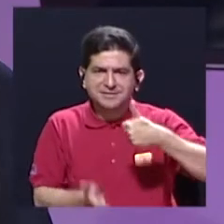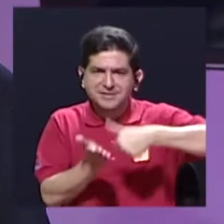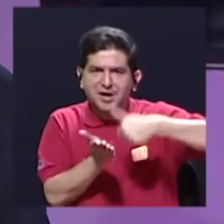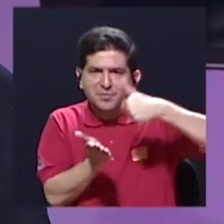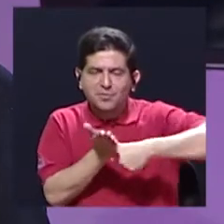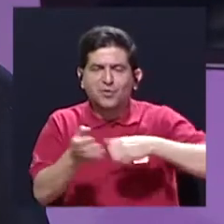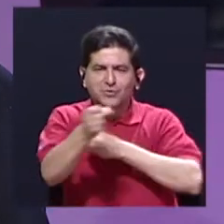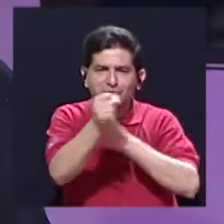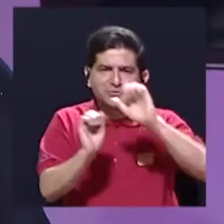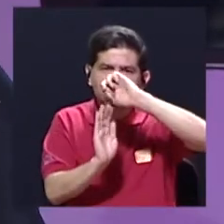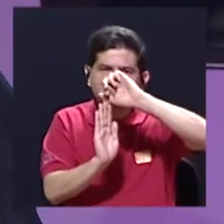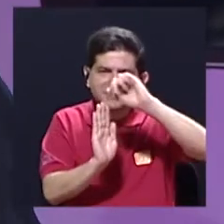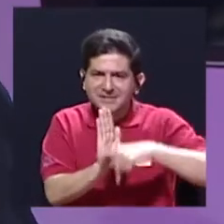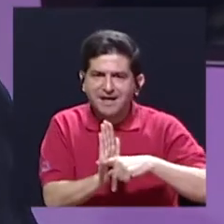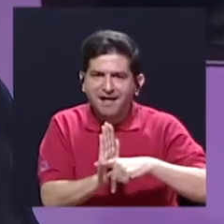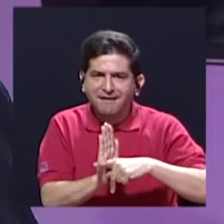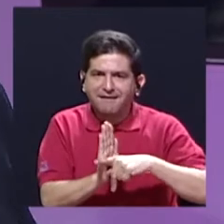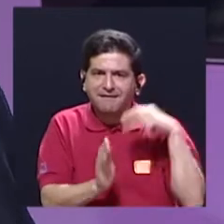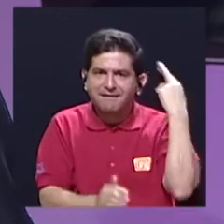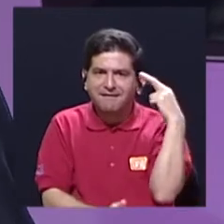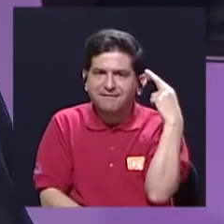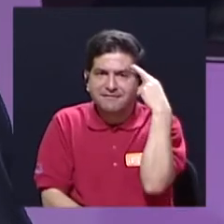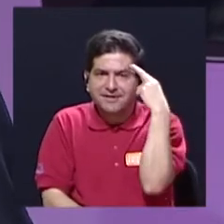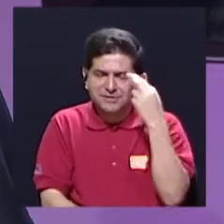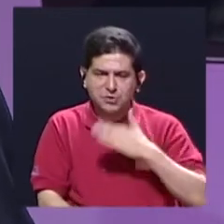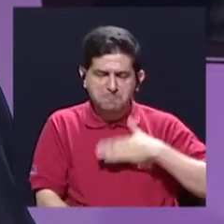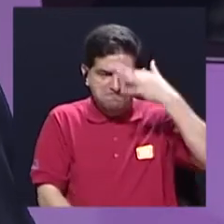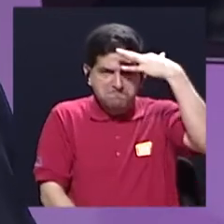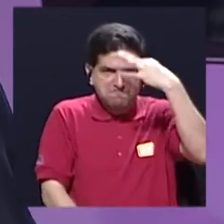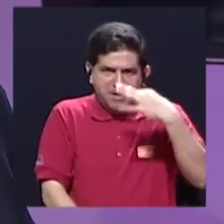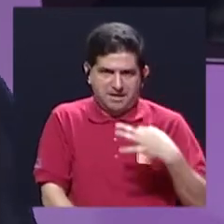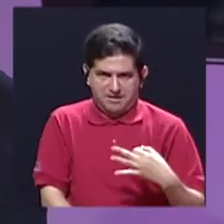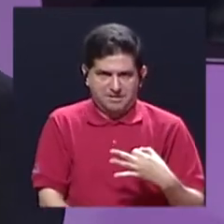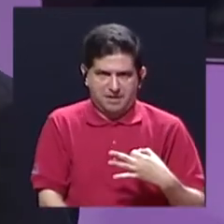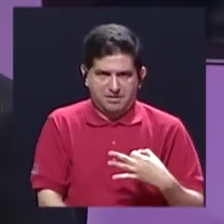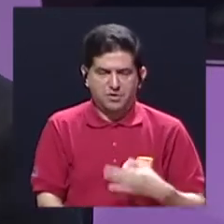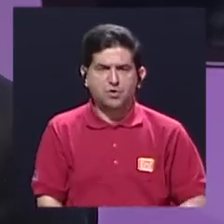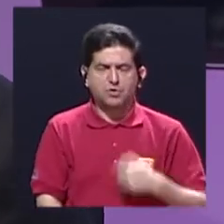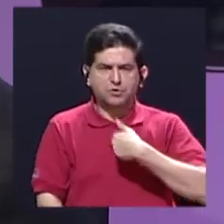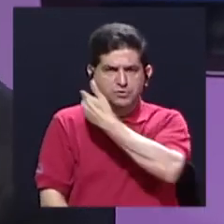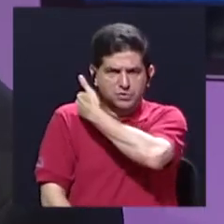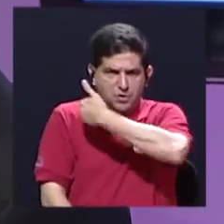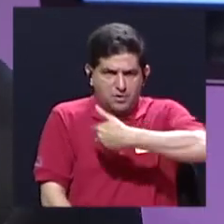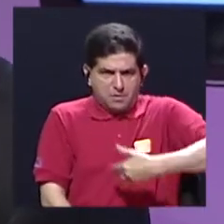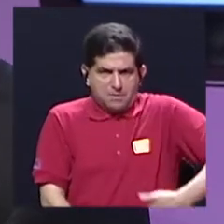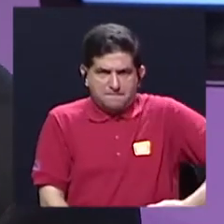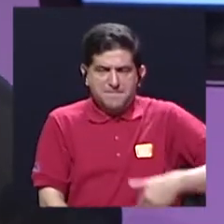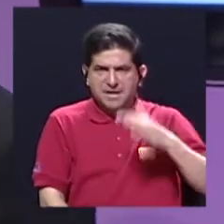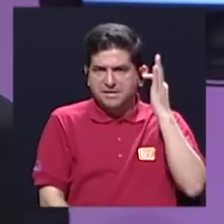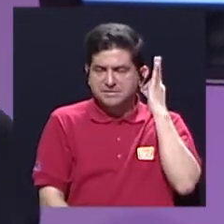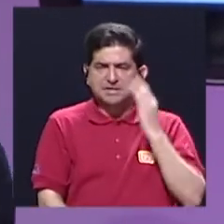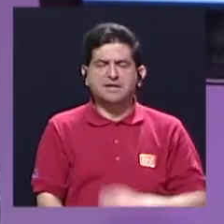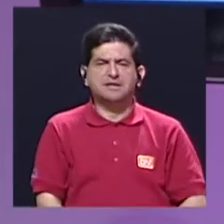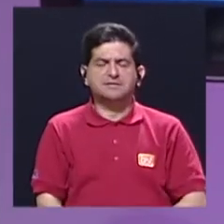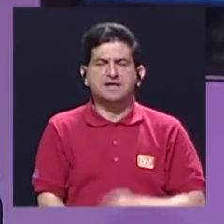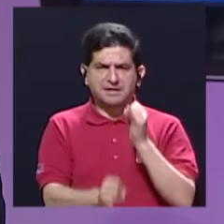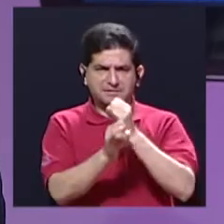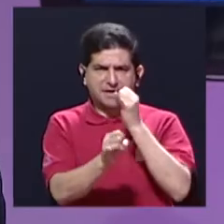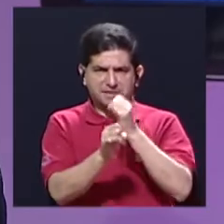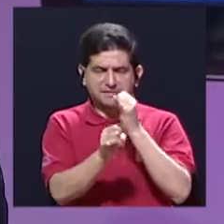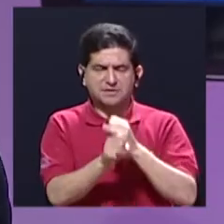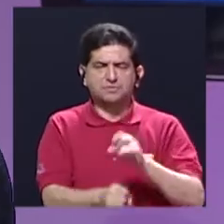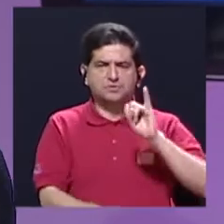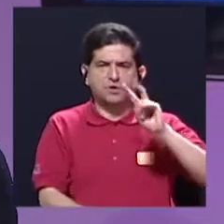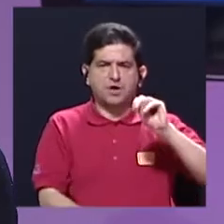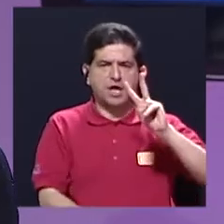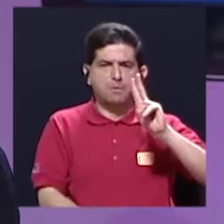voto de la Sala Constitucional. Por tanto, mi posición como presidenta ejecutiva del